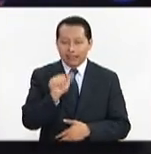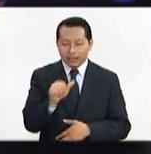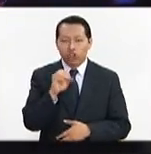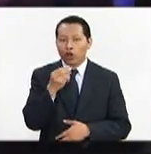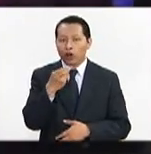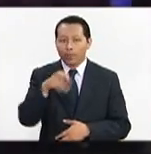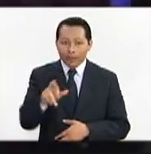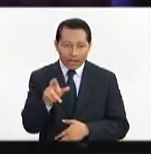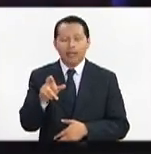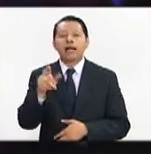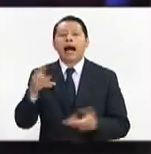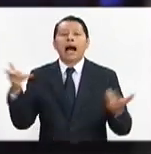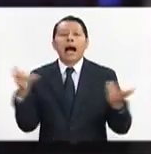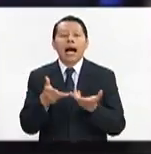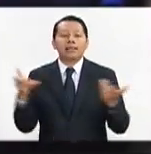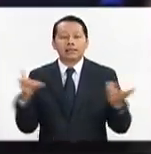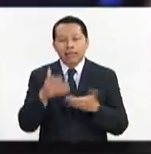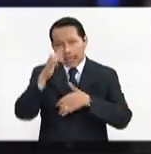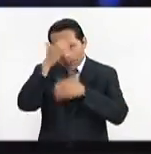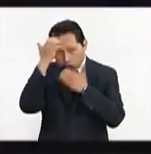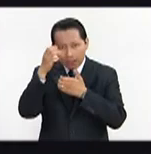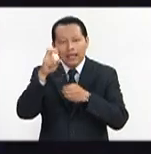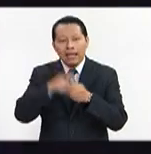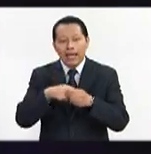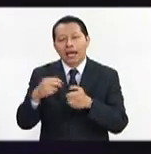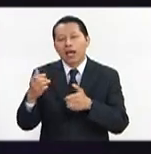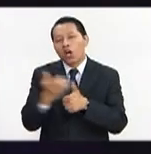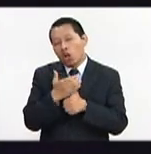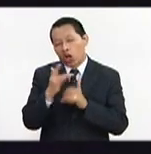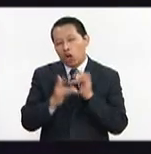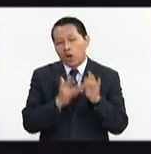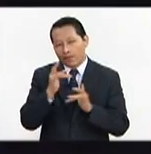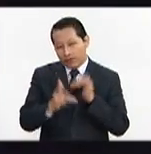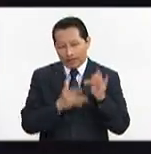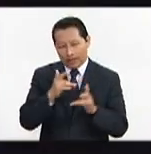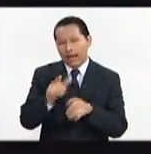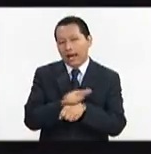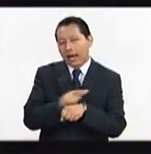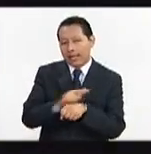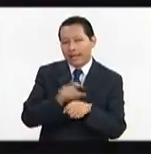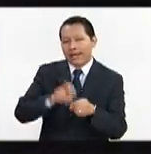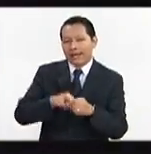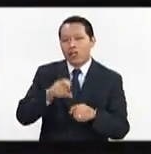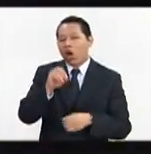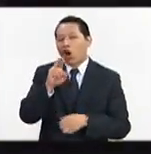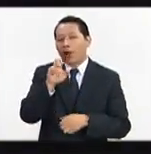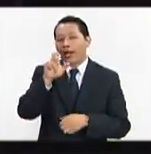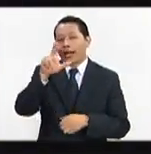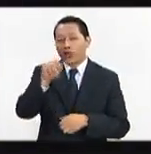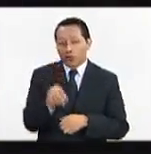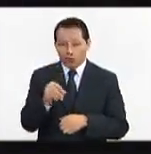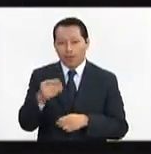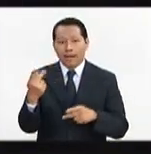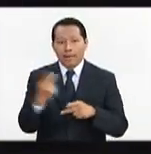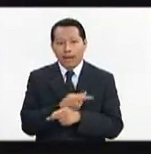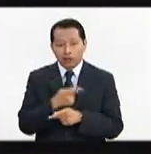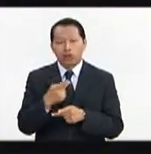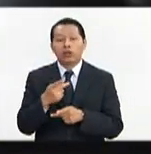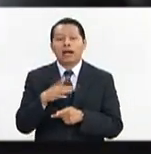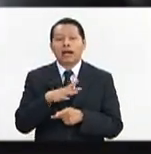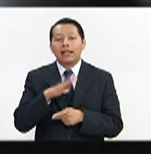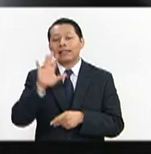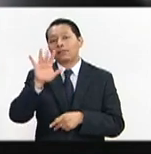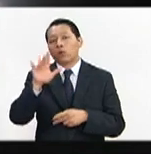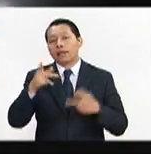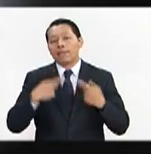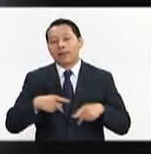Omar Sadiq realizó un ataque terrorista en un club nocturno para la comunidad gay en Orlando, Florida. El saldo del tiroteo fue de